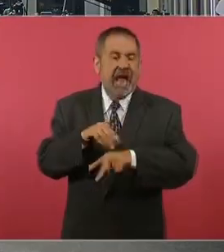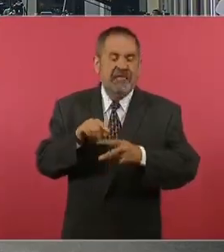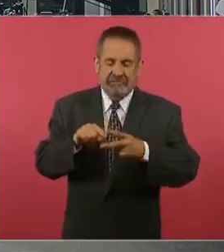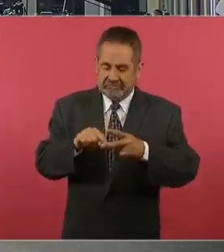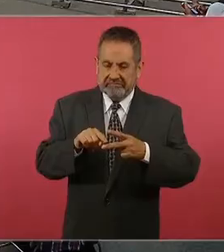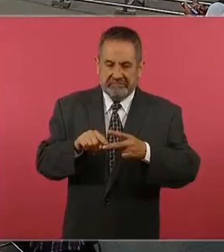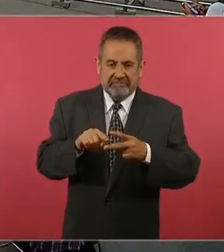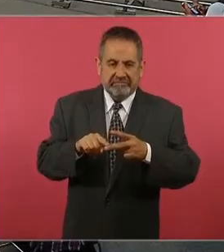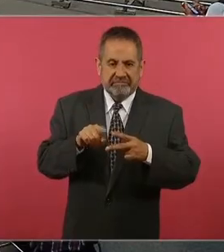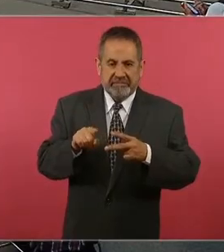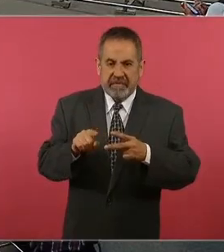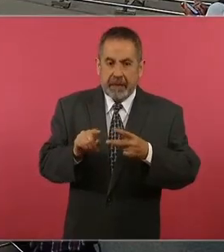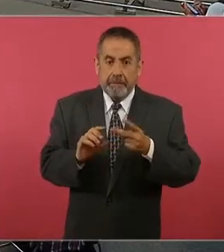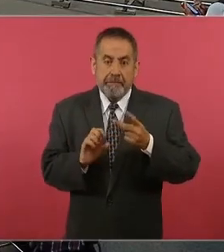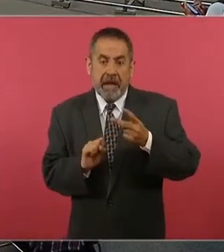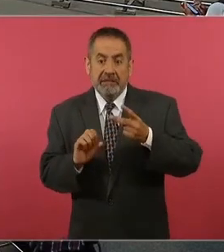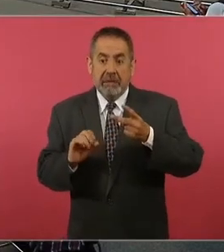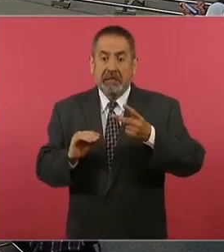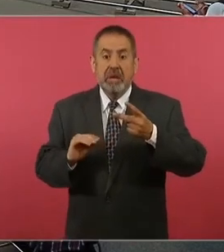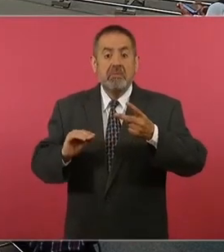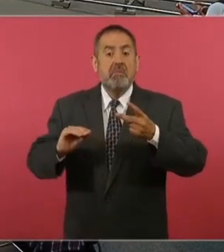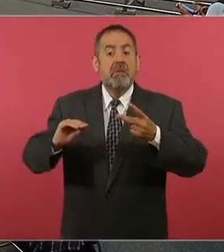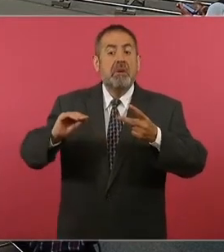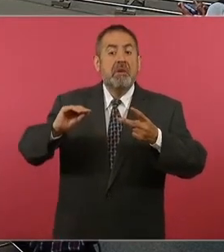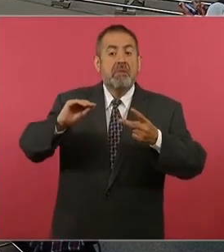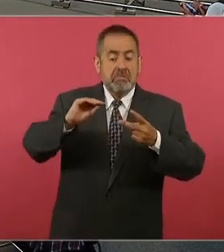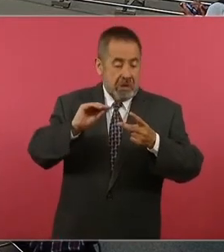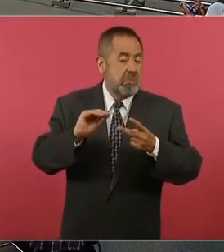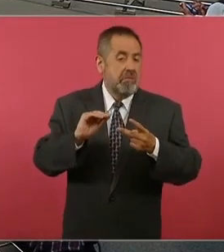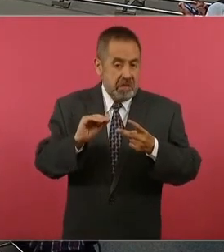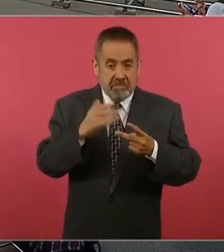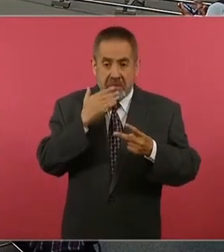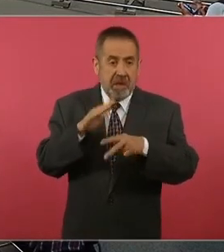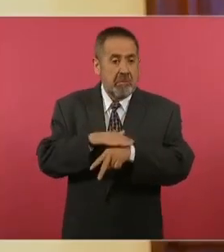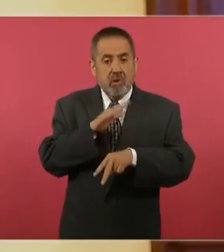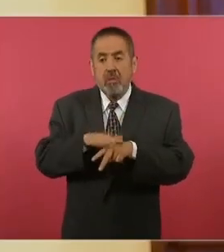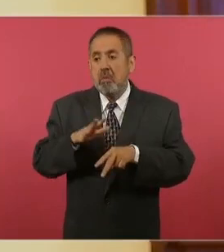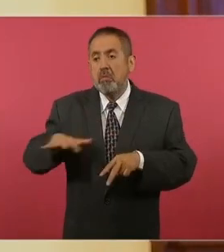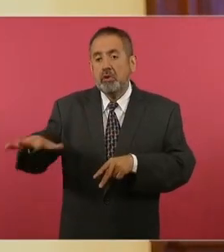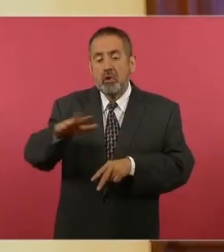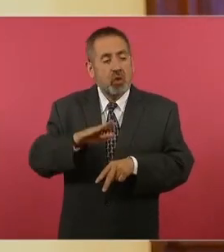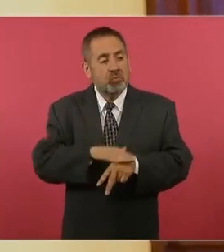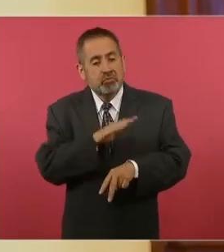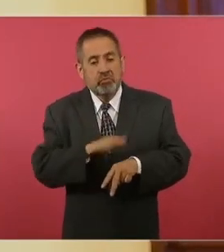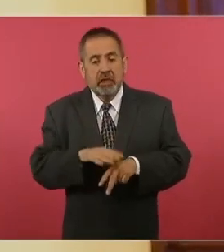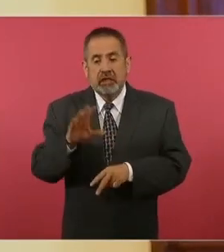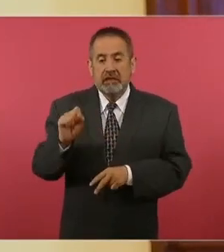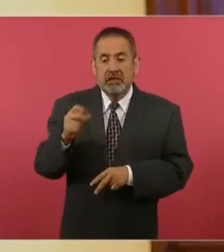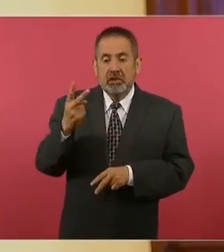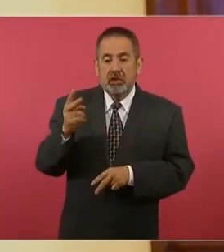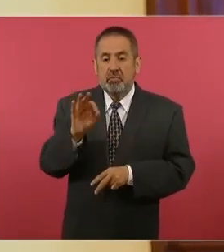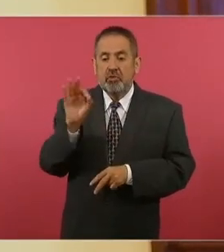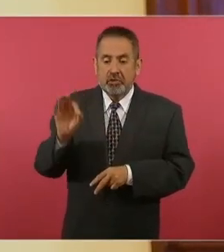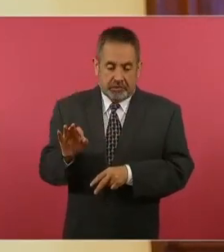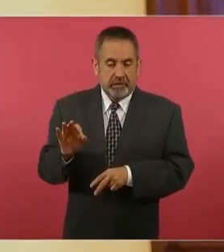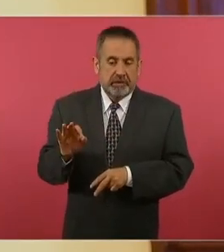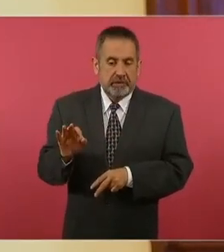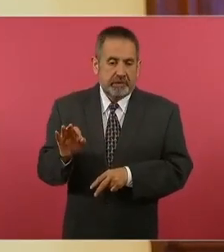es quien ha venido subiendo en las preferencias o en la aprobación de los ciudadanos, tiene un 62%